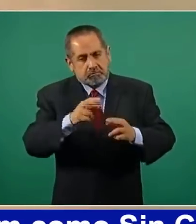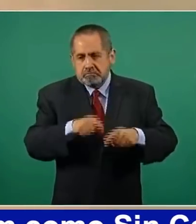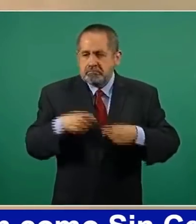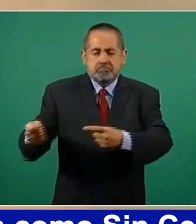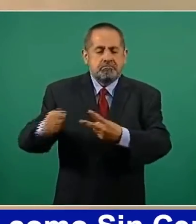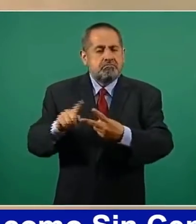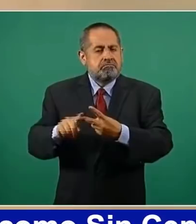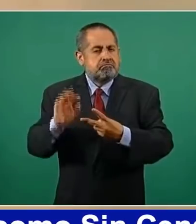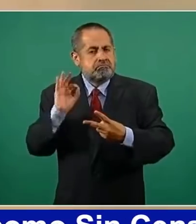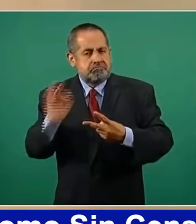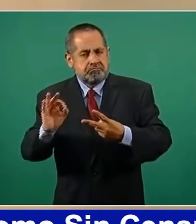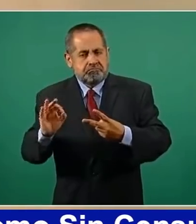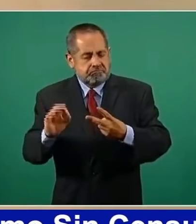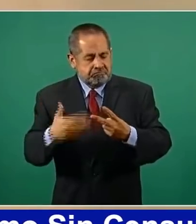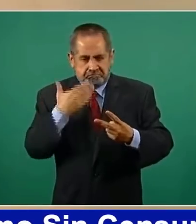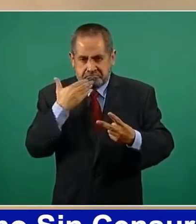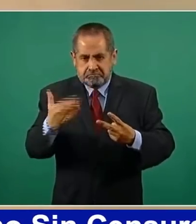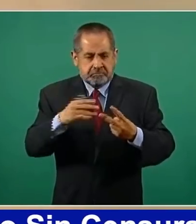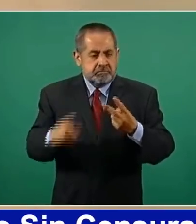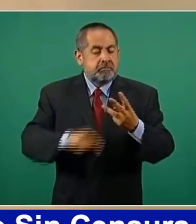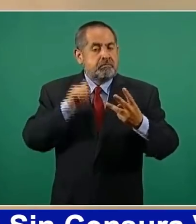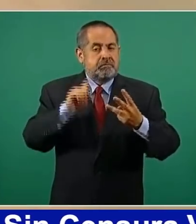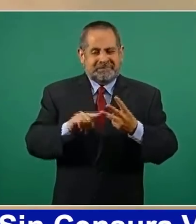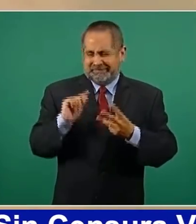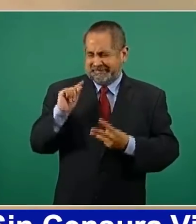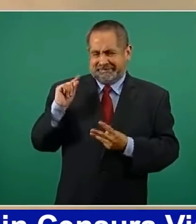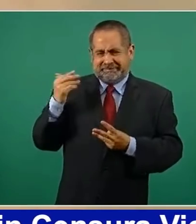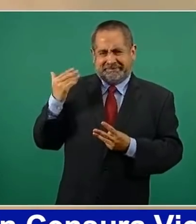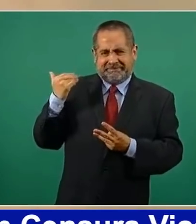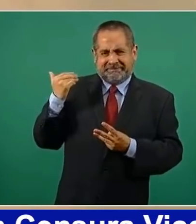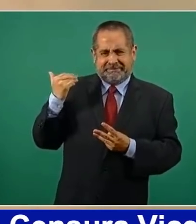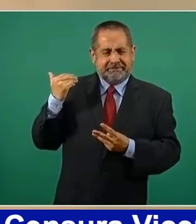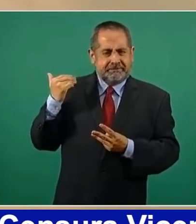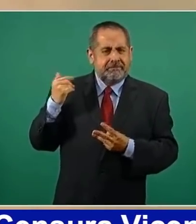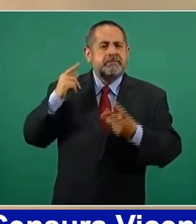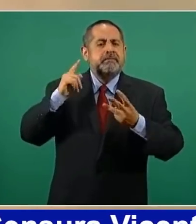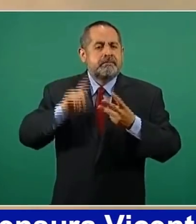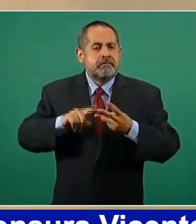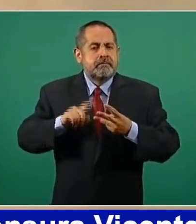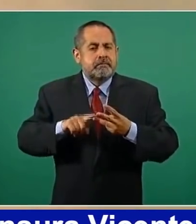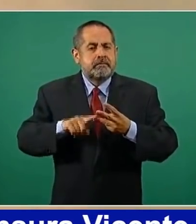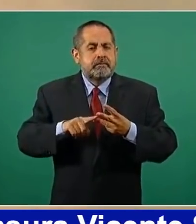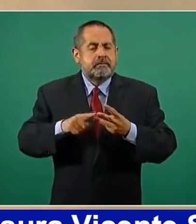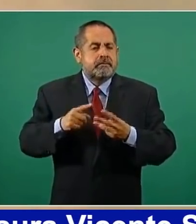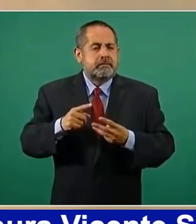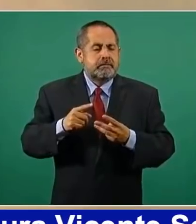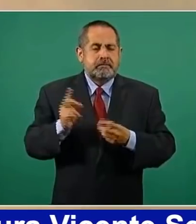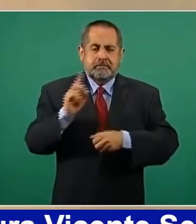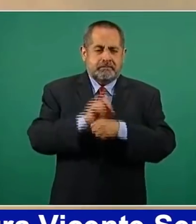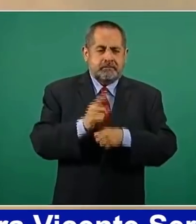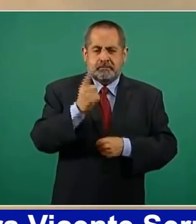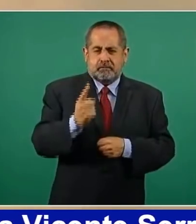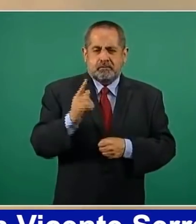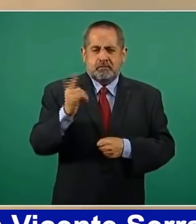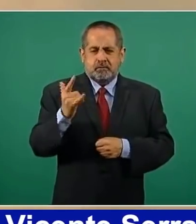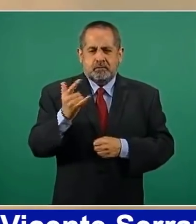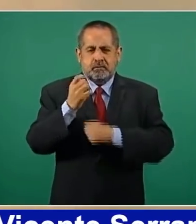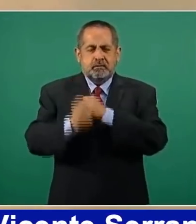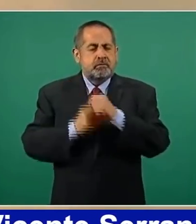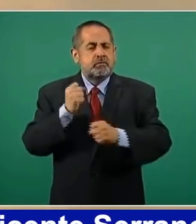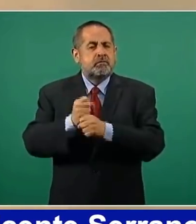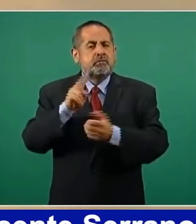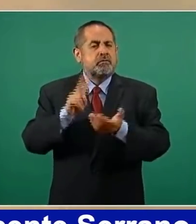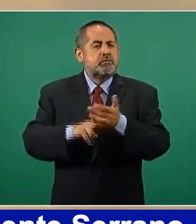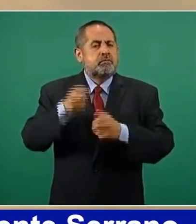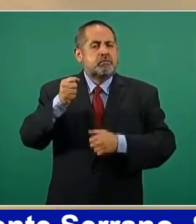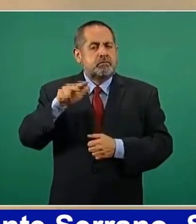y recientemente, en las últimas elecciones del 1 de julio de